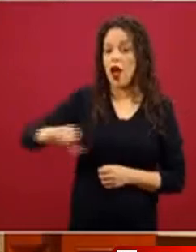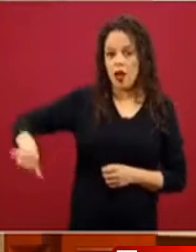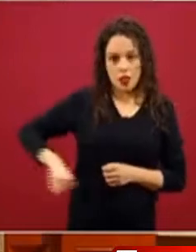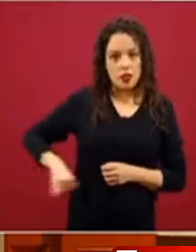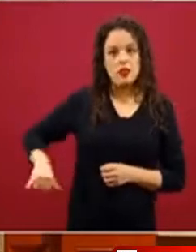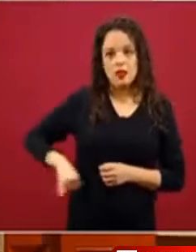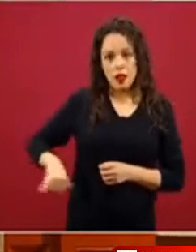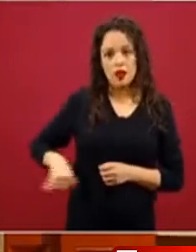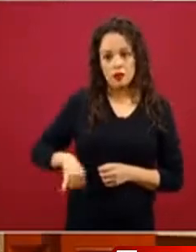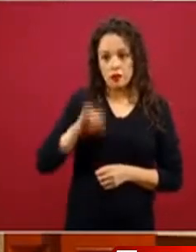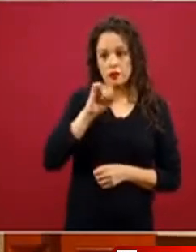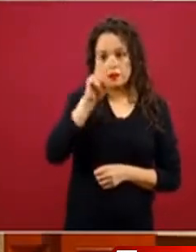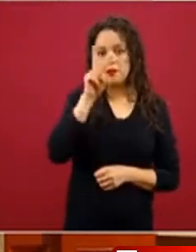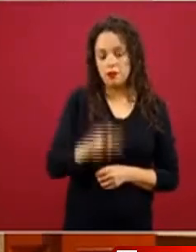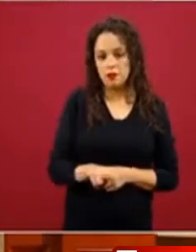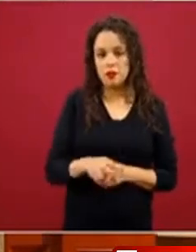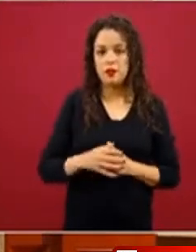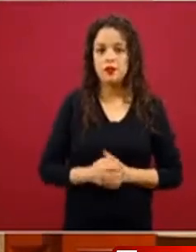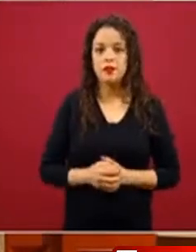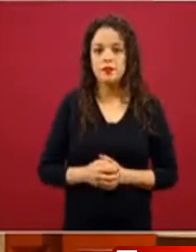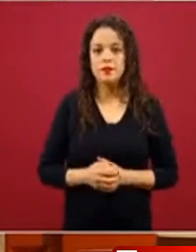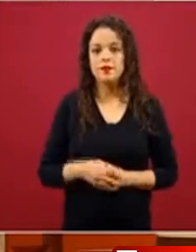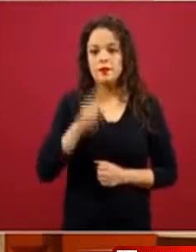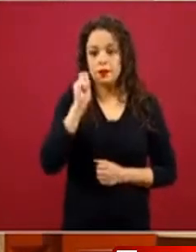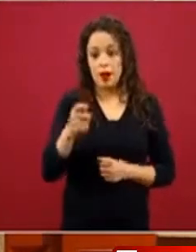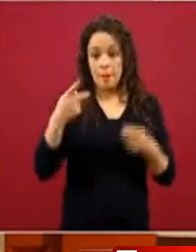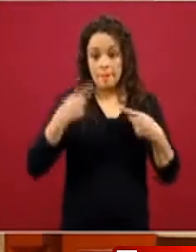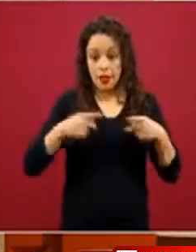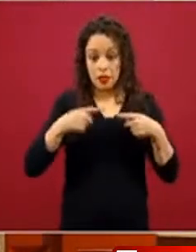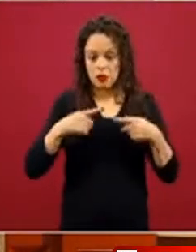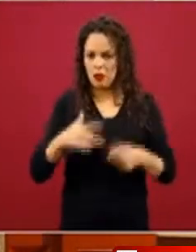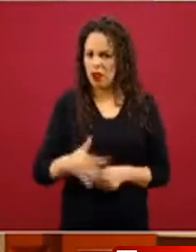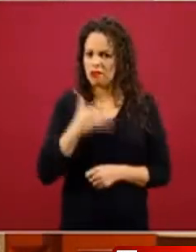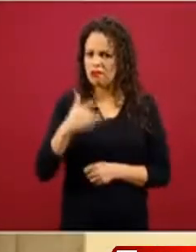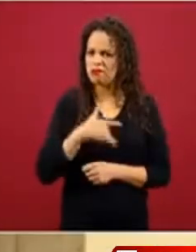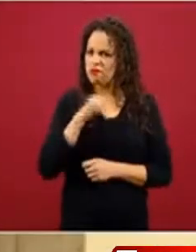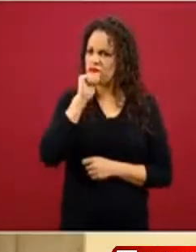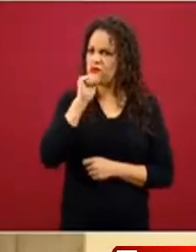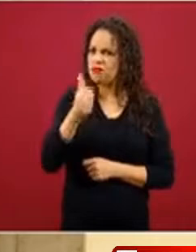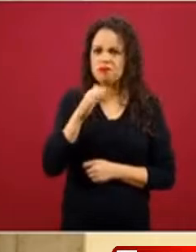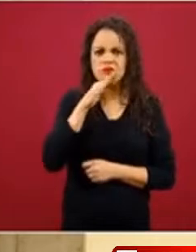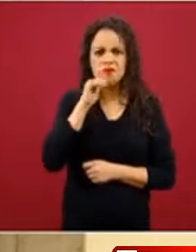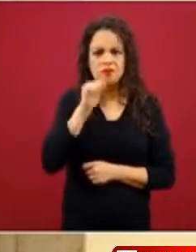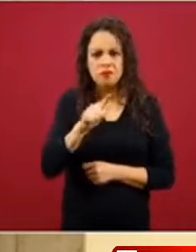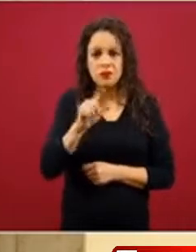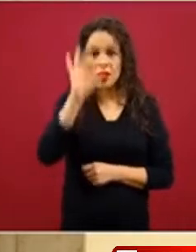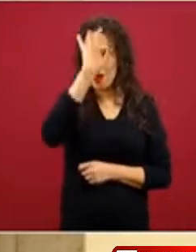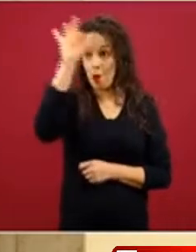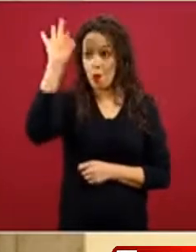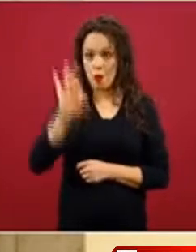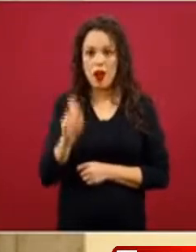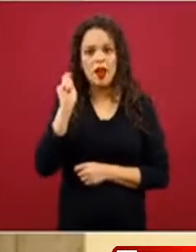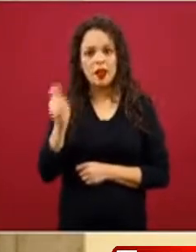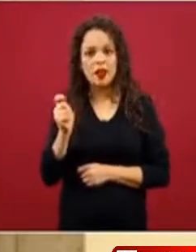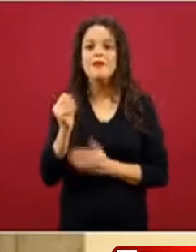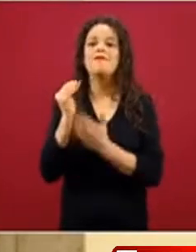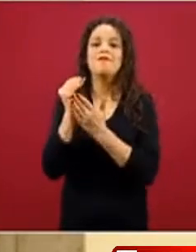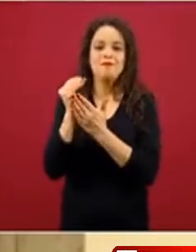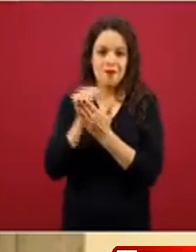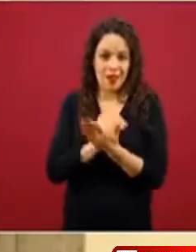vemos en lo general. Cuando una persona es asintomática, el porcentaje de positividad es mucho